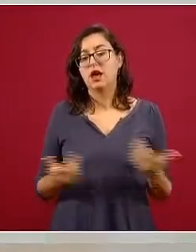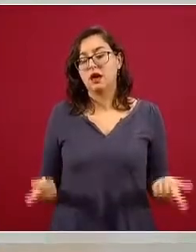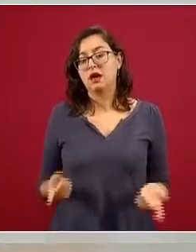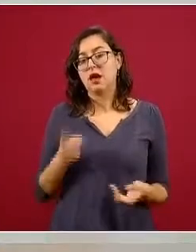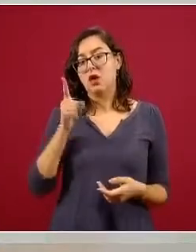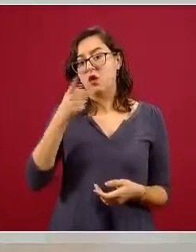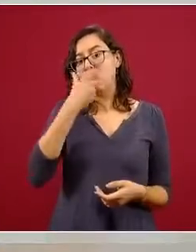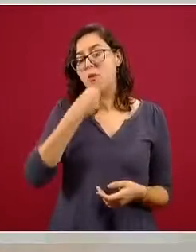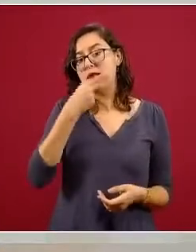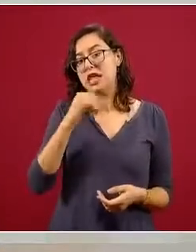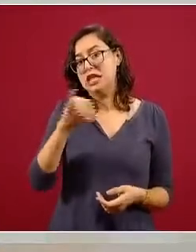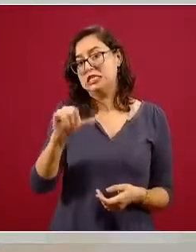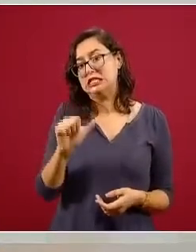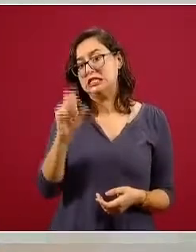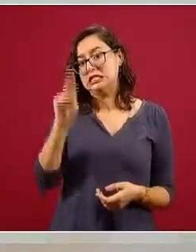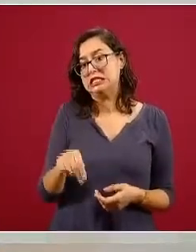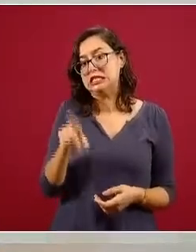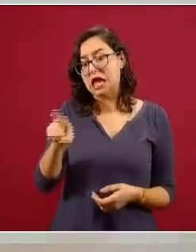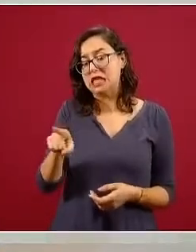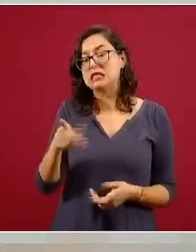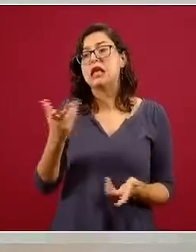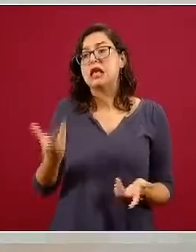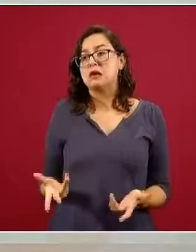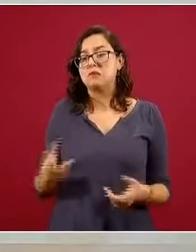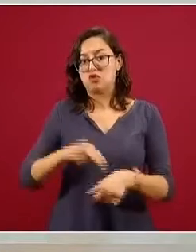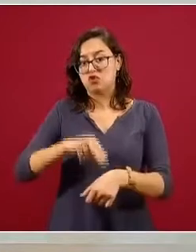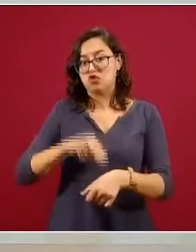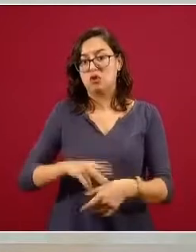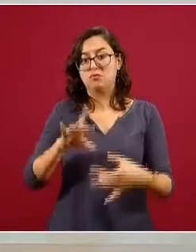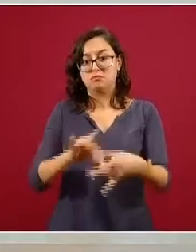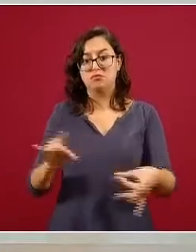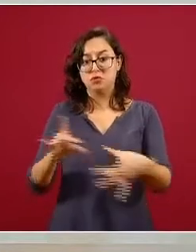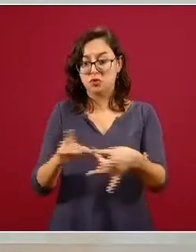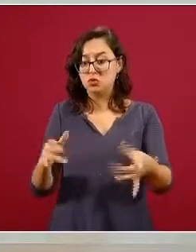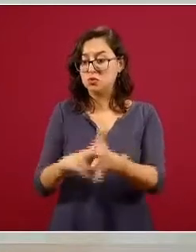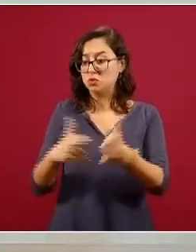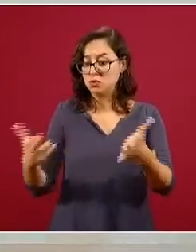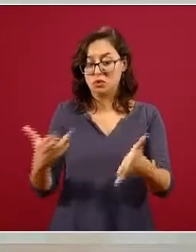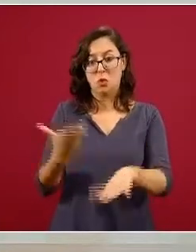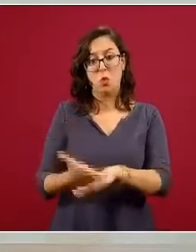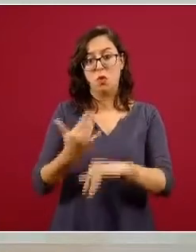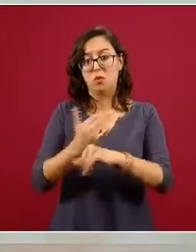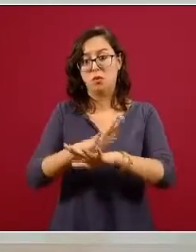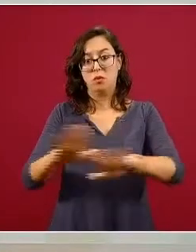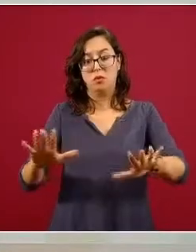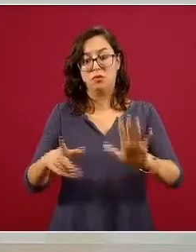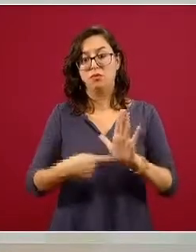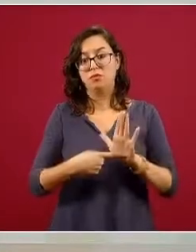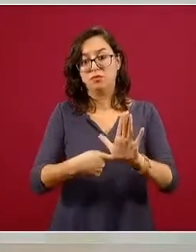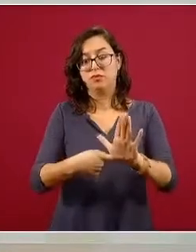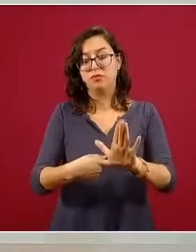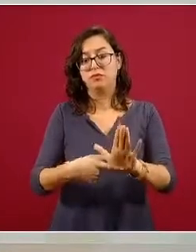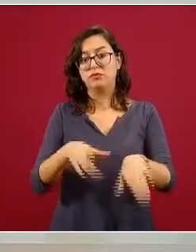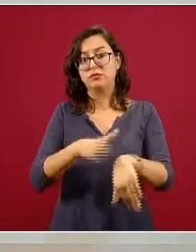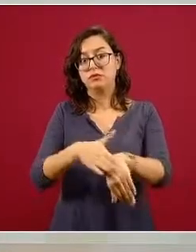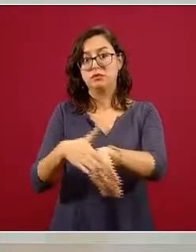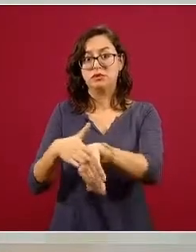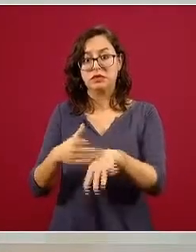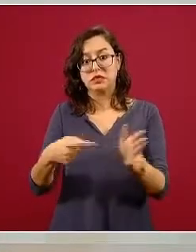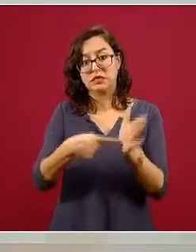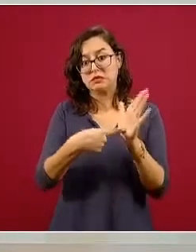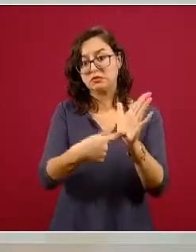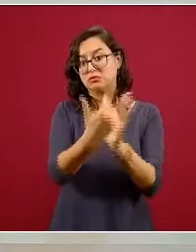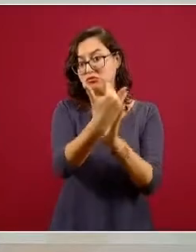Jean-Marc Gabastú, esta es una publicación reciente en una revista muy importante, el JAMA, es de un estudio